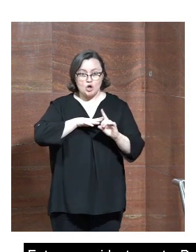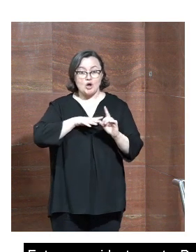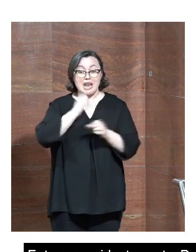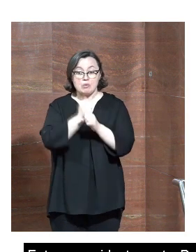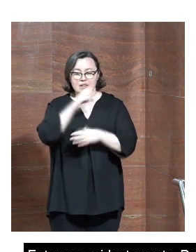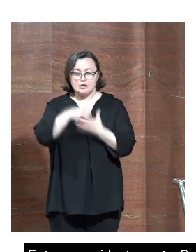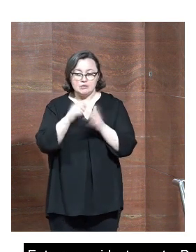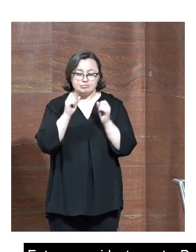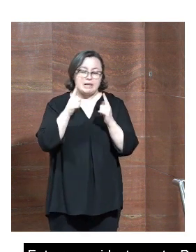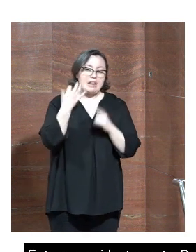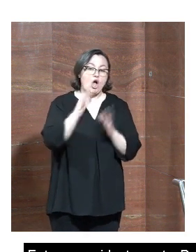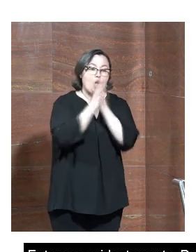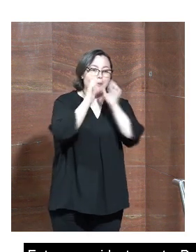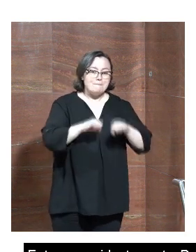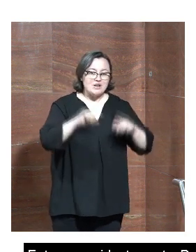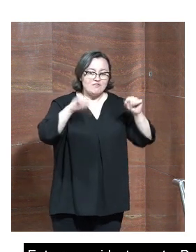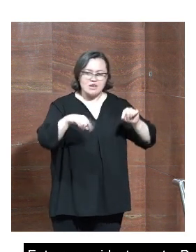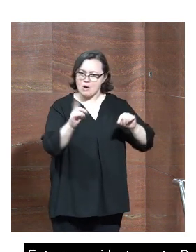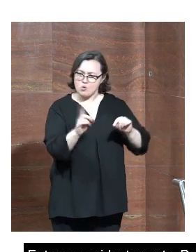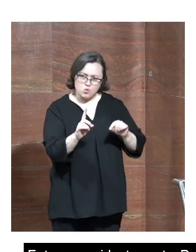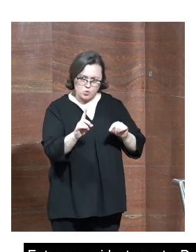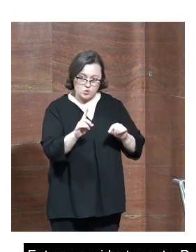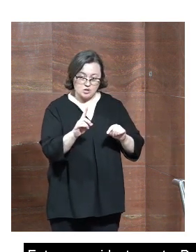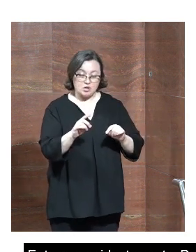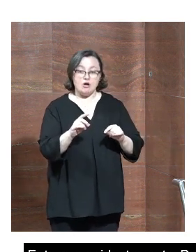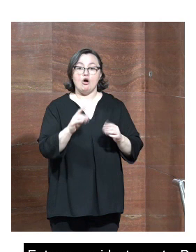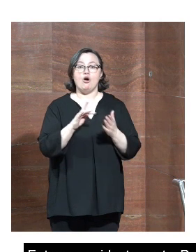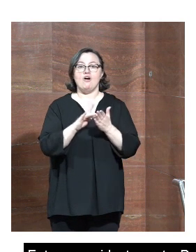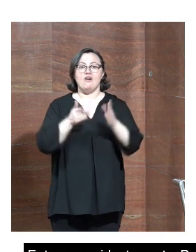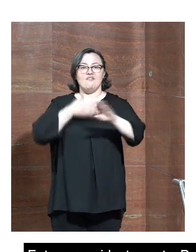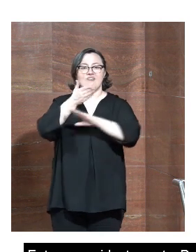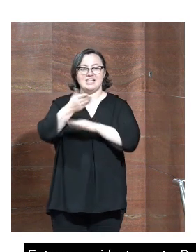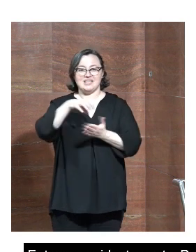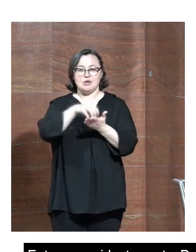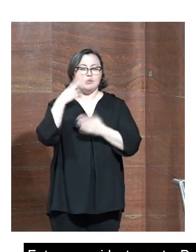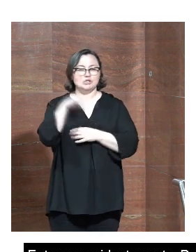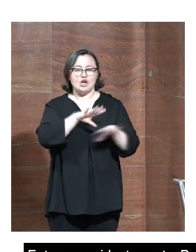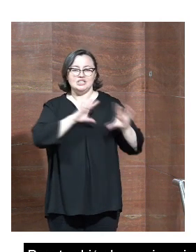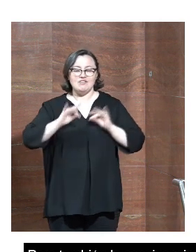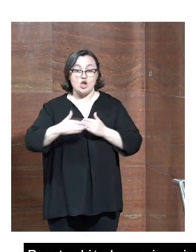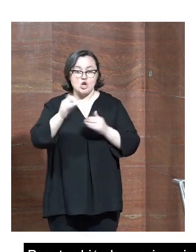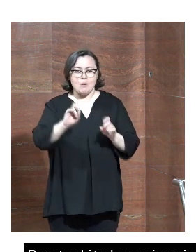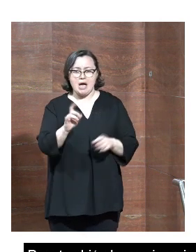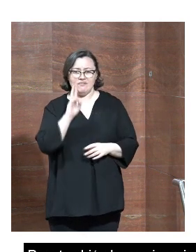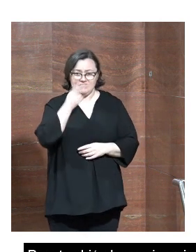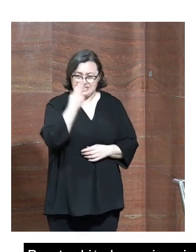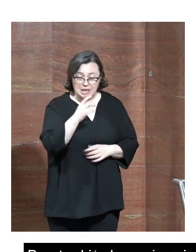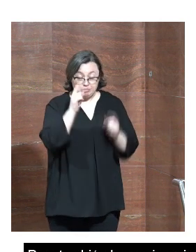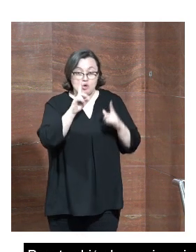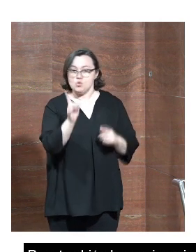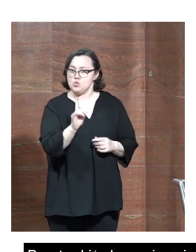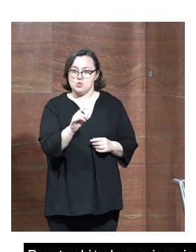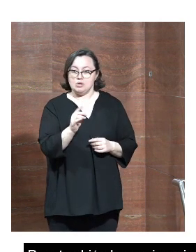laboral, no firmando un convenio, ni, como tú has dicho, ni visitando Tiflo Innova, porque solo